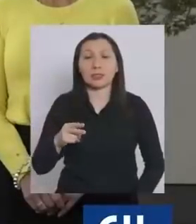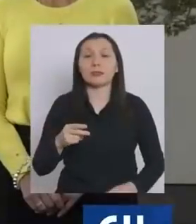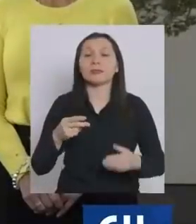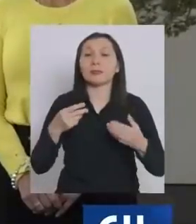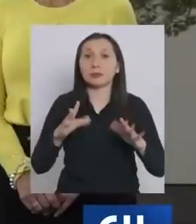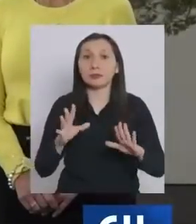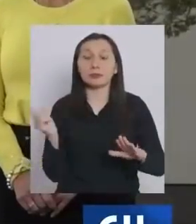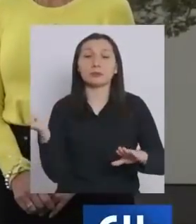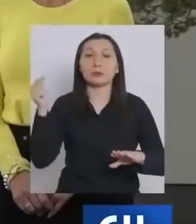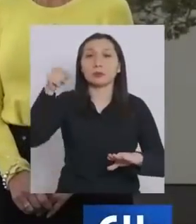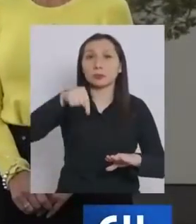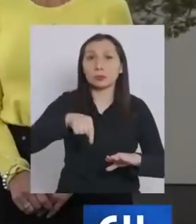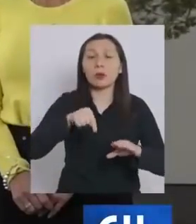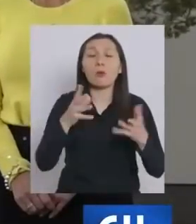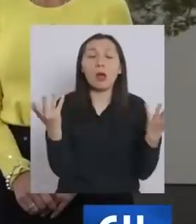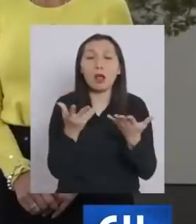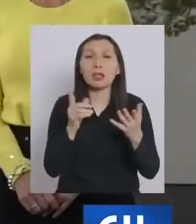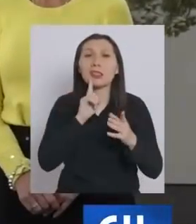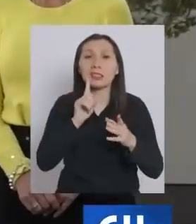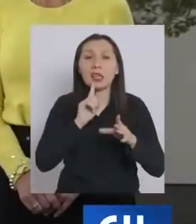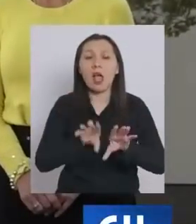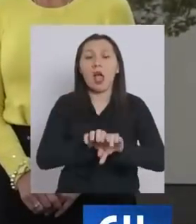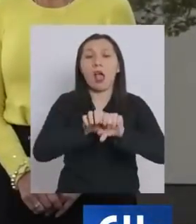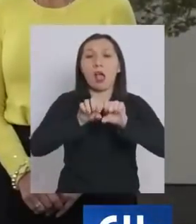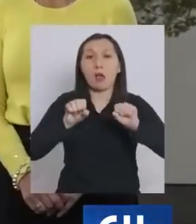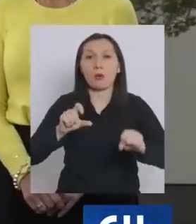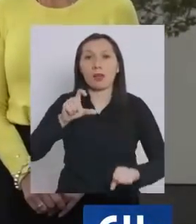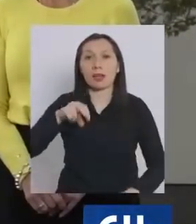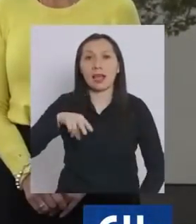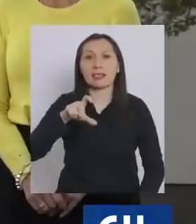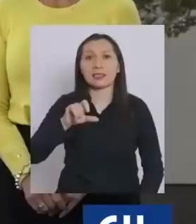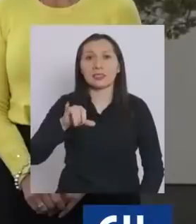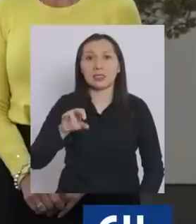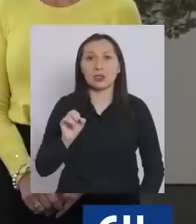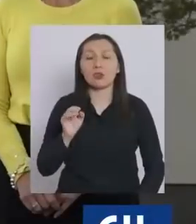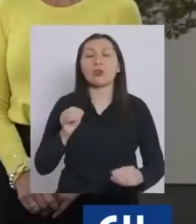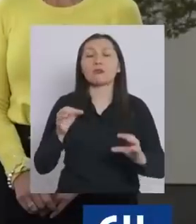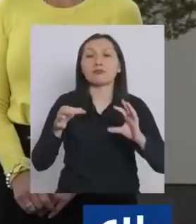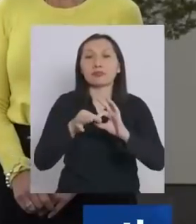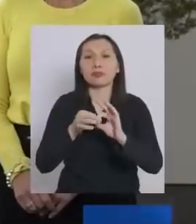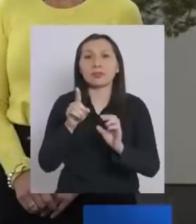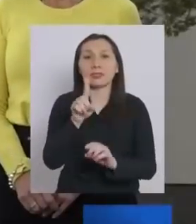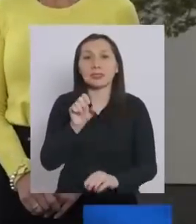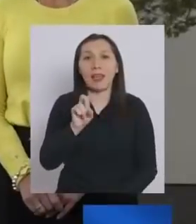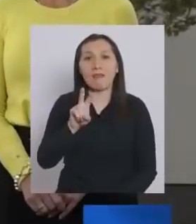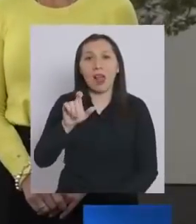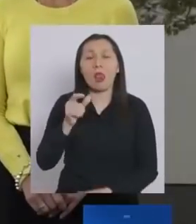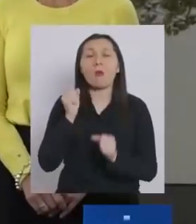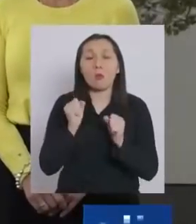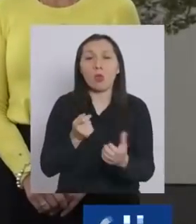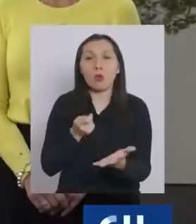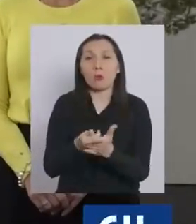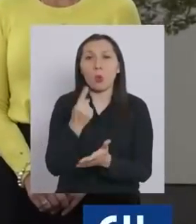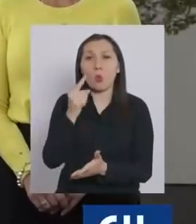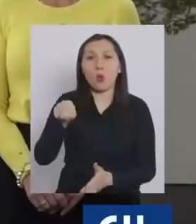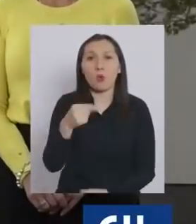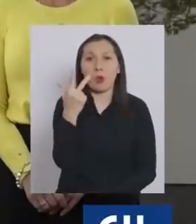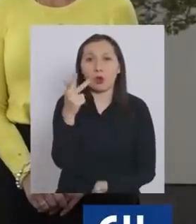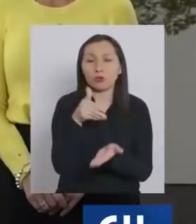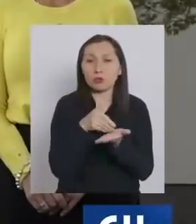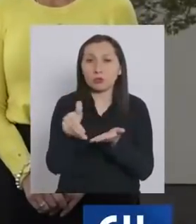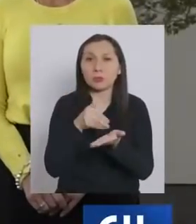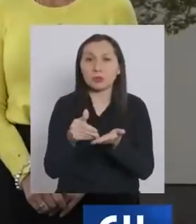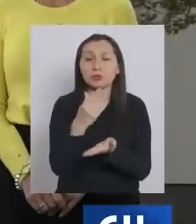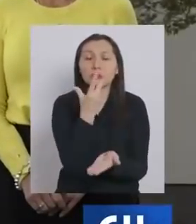Hemos llegado a un acuerdo con CanSino y Zaval que nos permite adquirir 1,8 millones